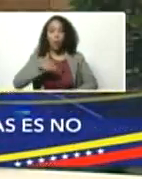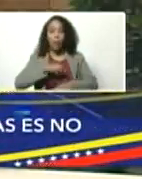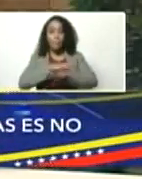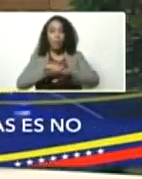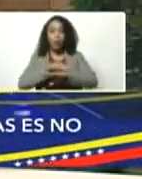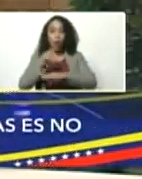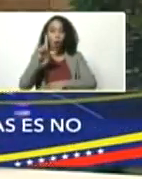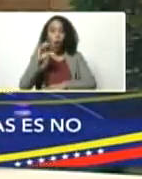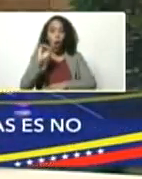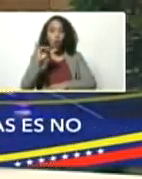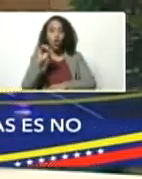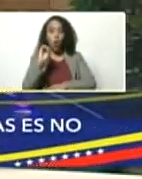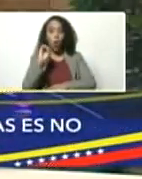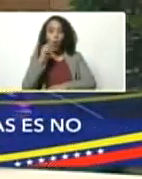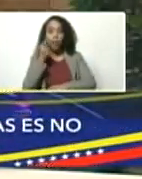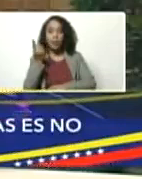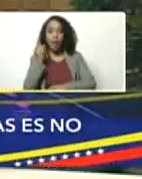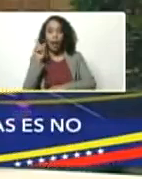Loyo,